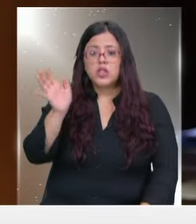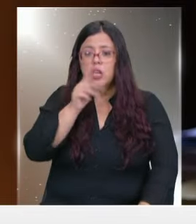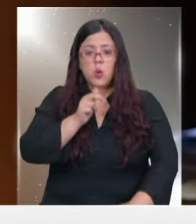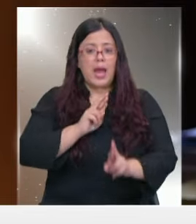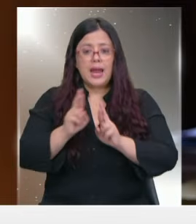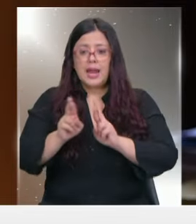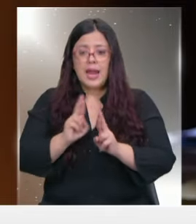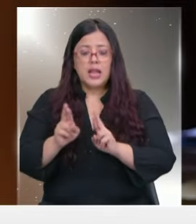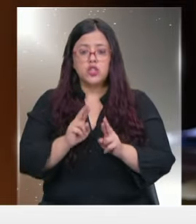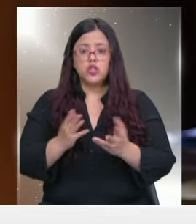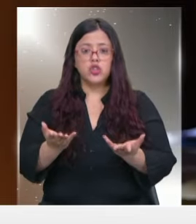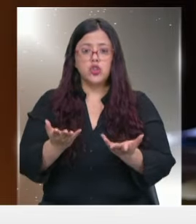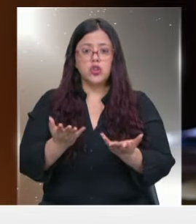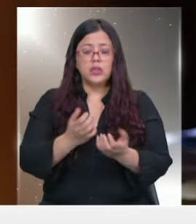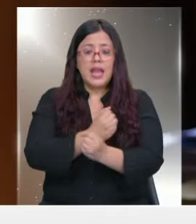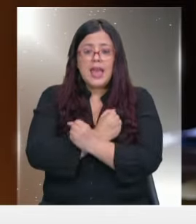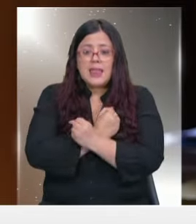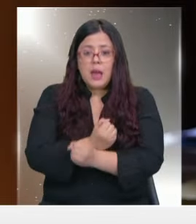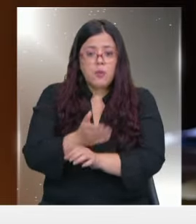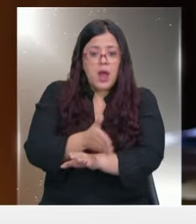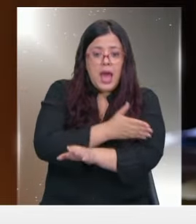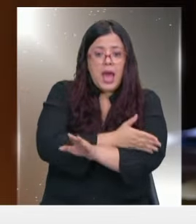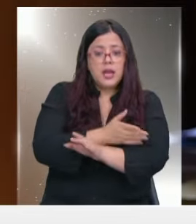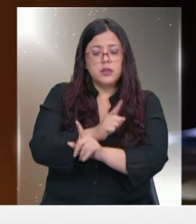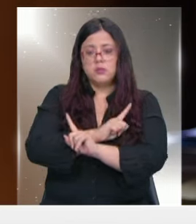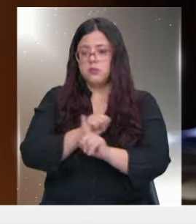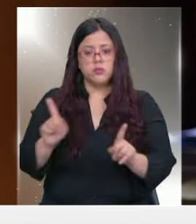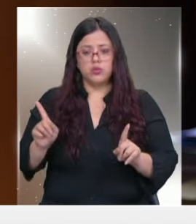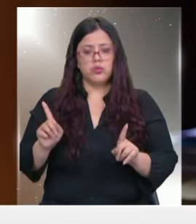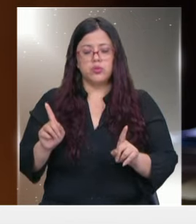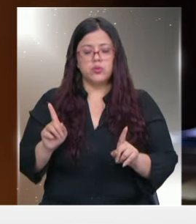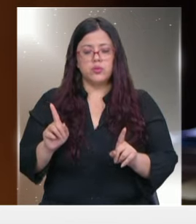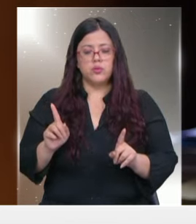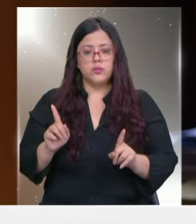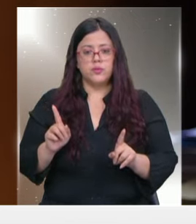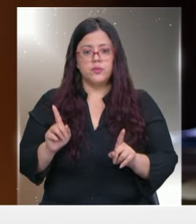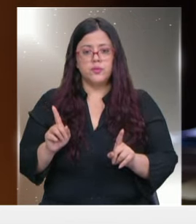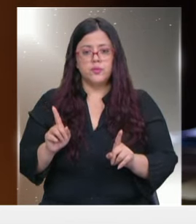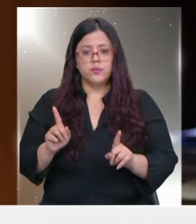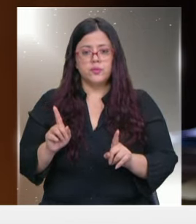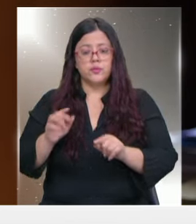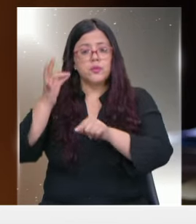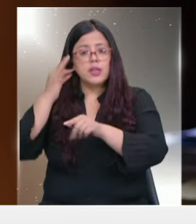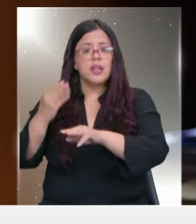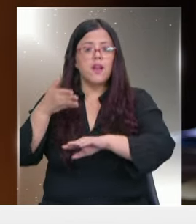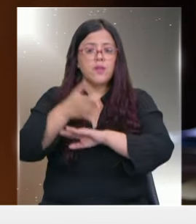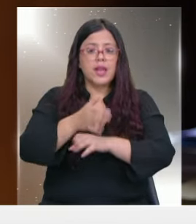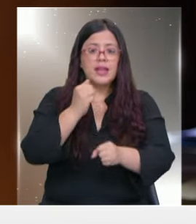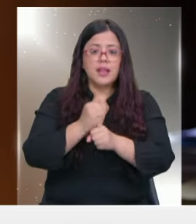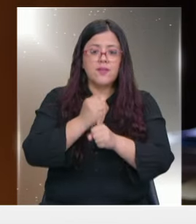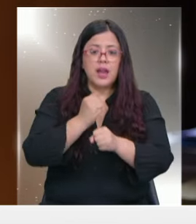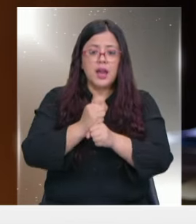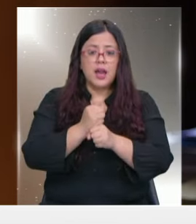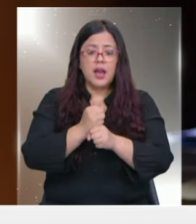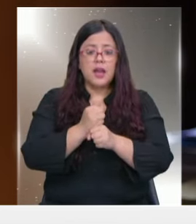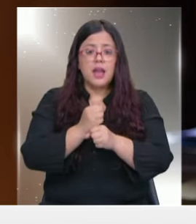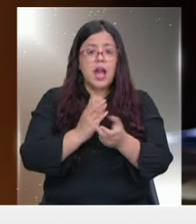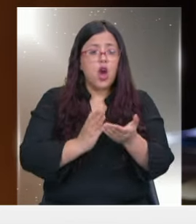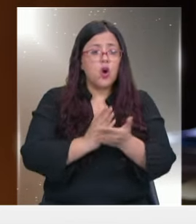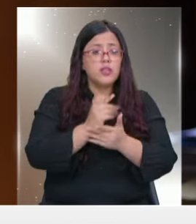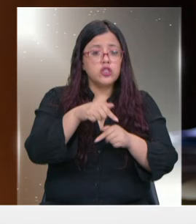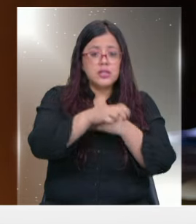relación sentimental previa, consentida con él. Ella llegó a trabajar a comienzos de año al gabinete de